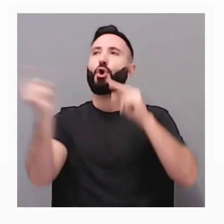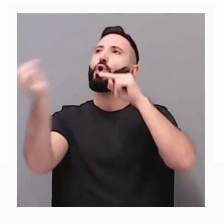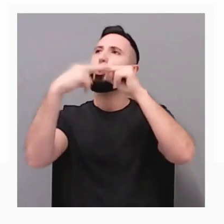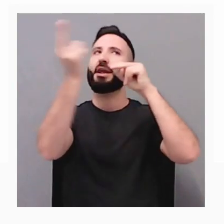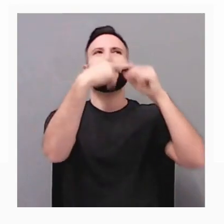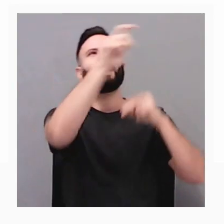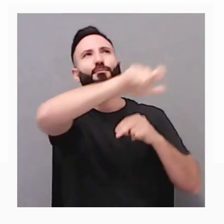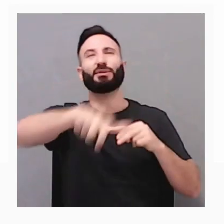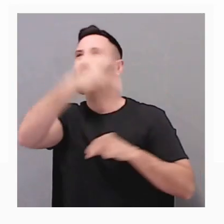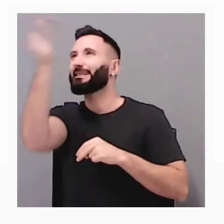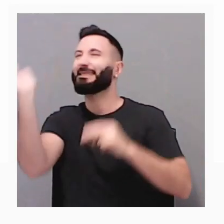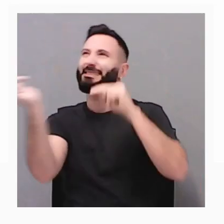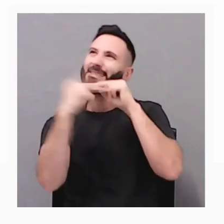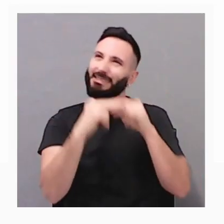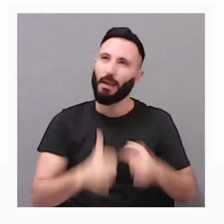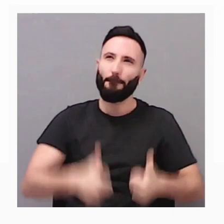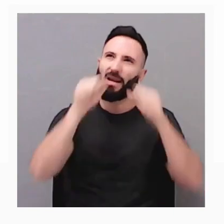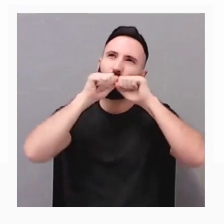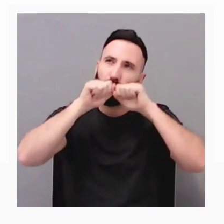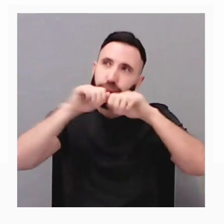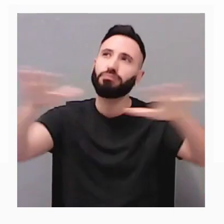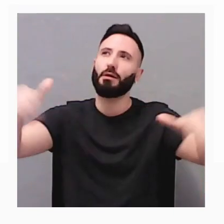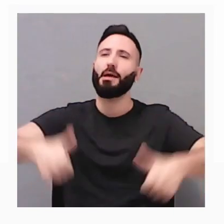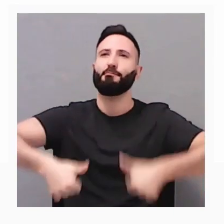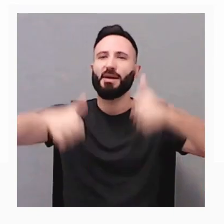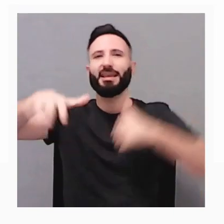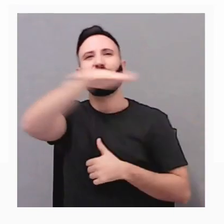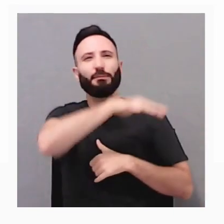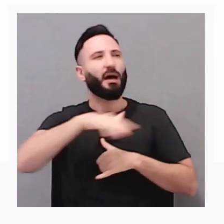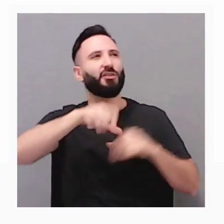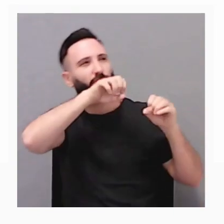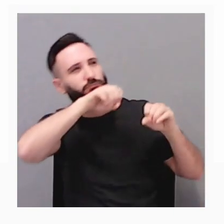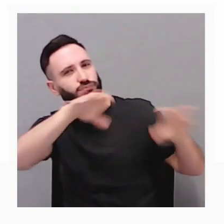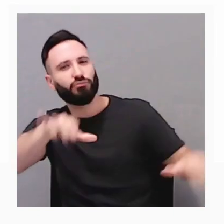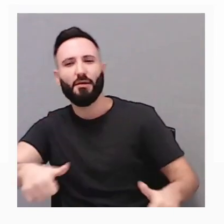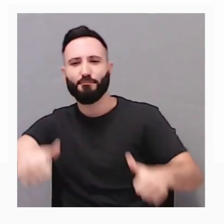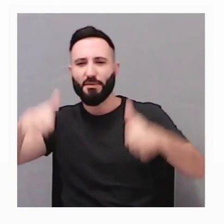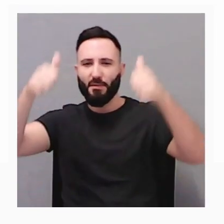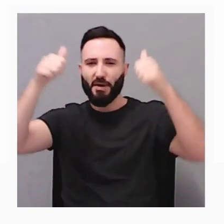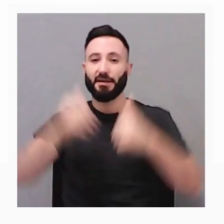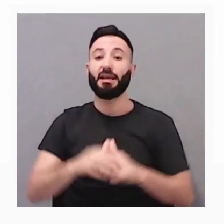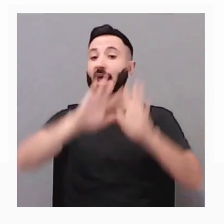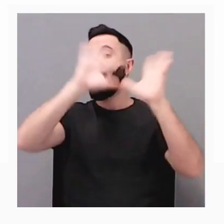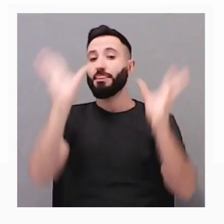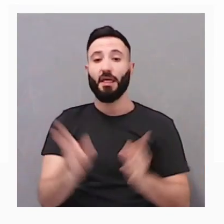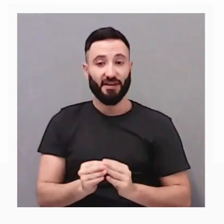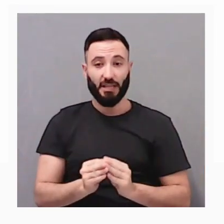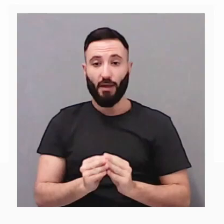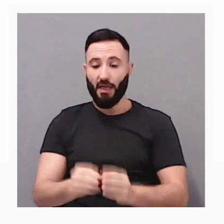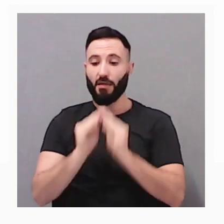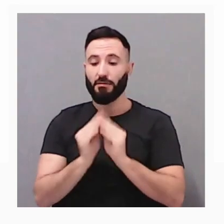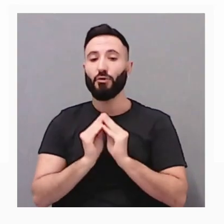personas, difundir a más gente y llegar a más espacios. Y, en definitiva, todo lo que hacemos es modelar